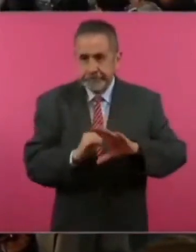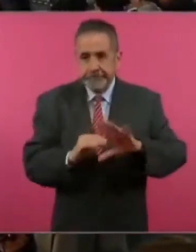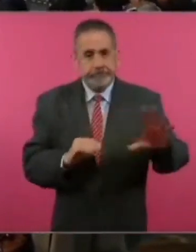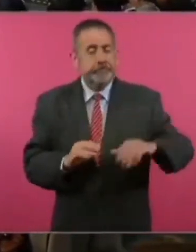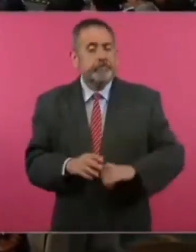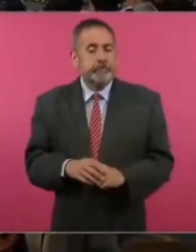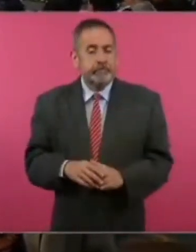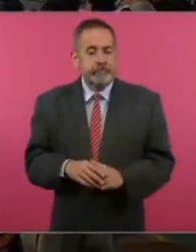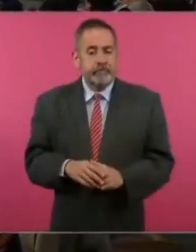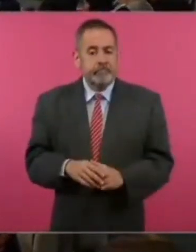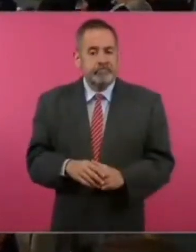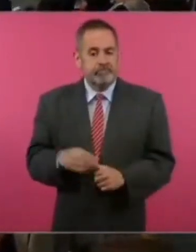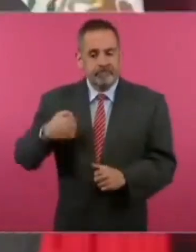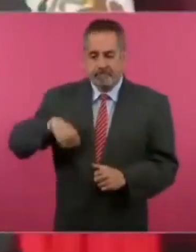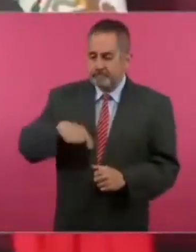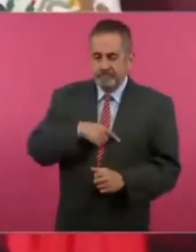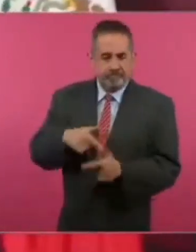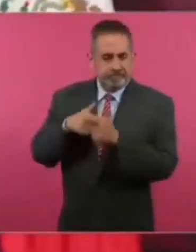Y